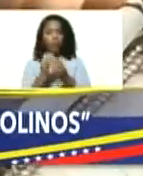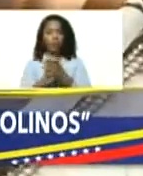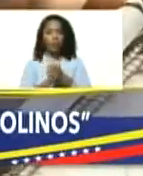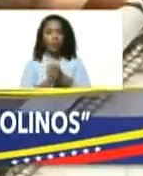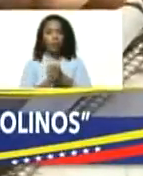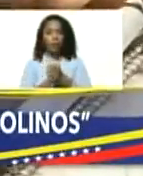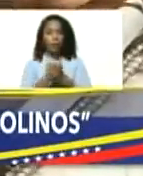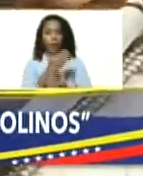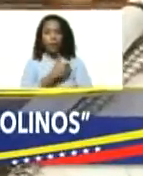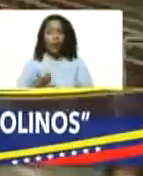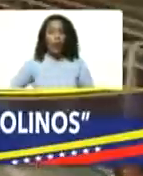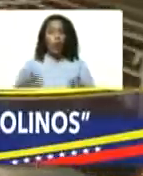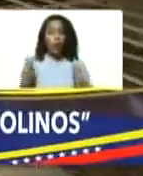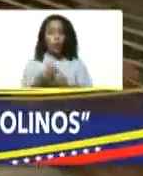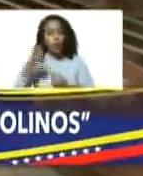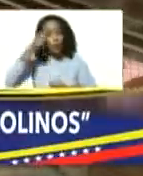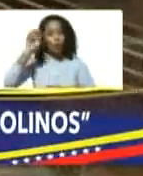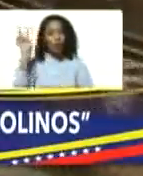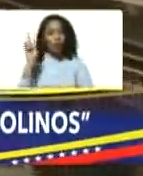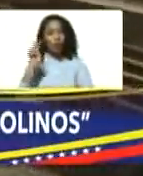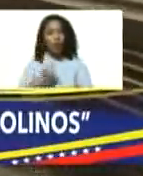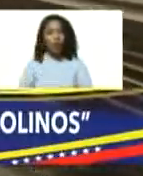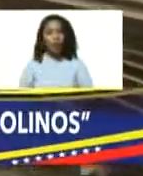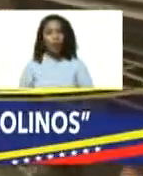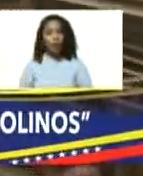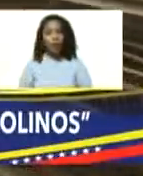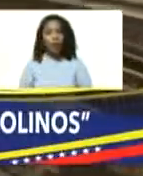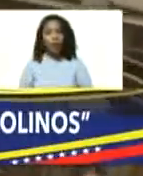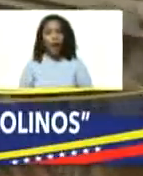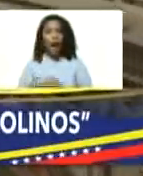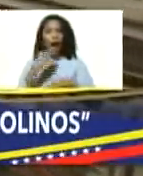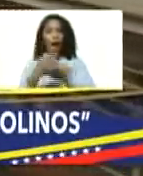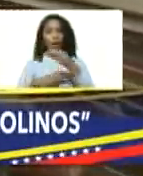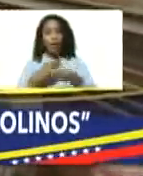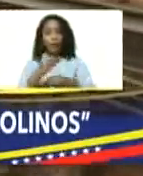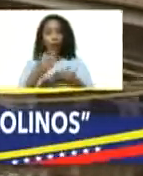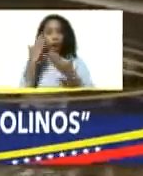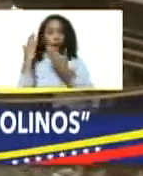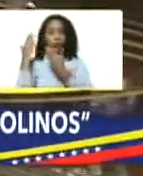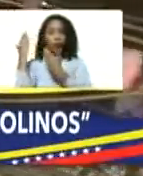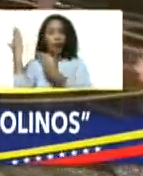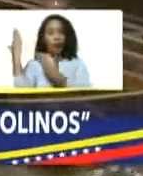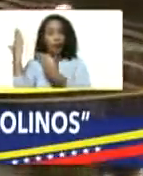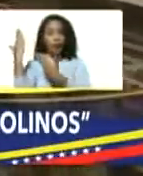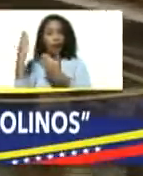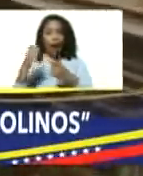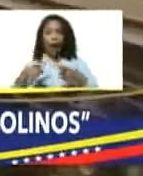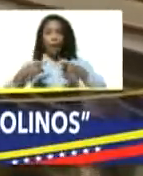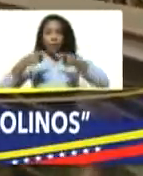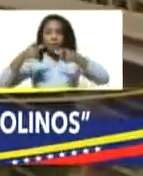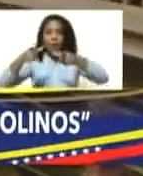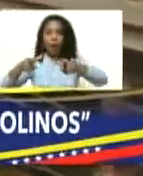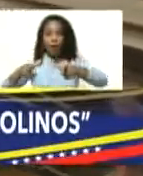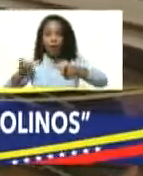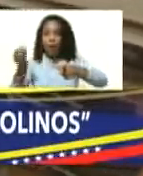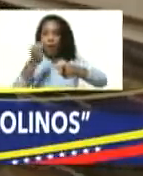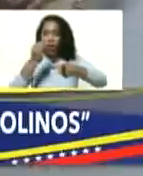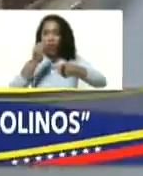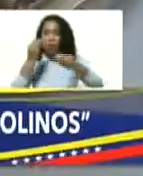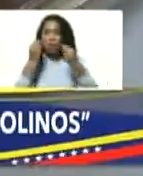junto al pueblo venezolano garantizando con esto el plato de alimentos